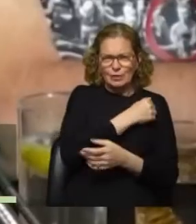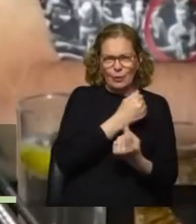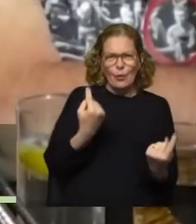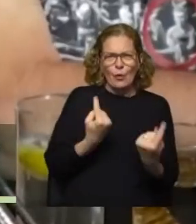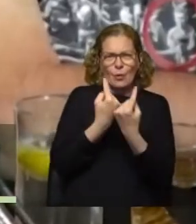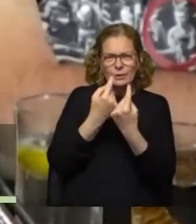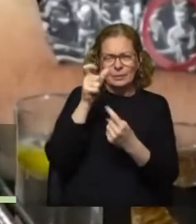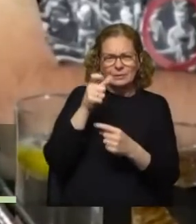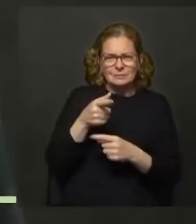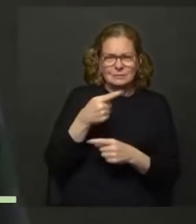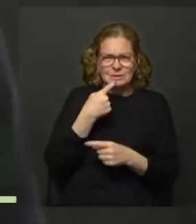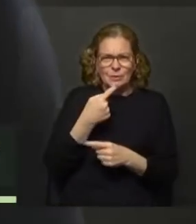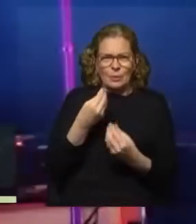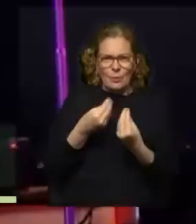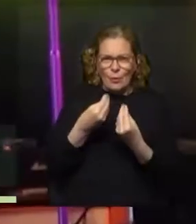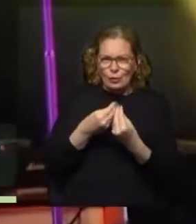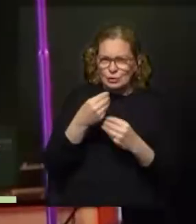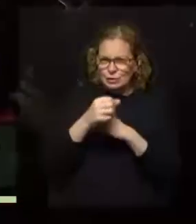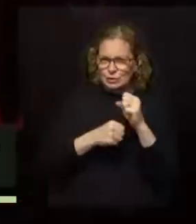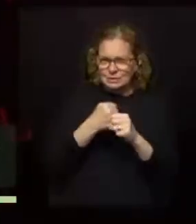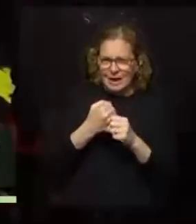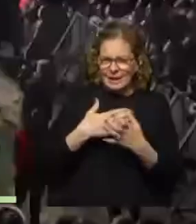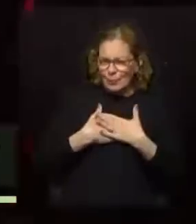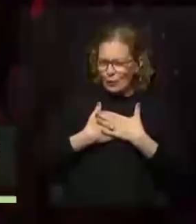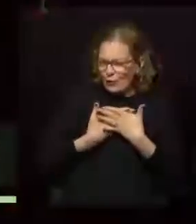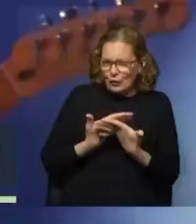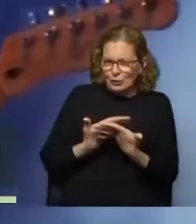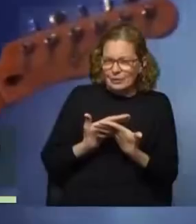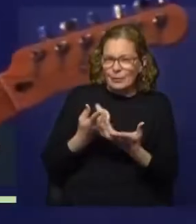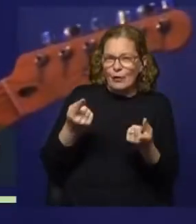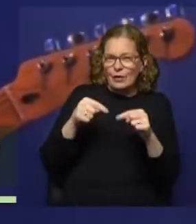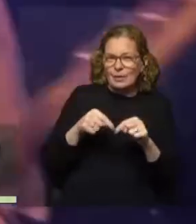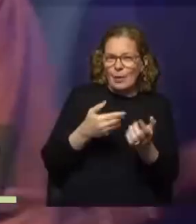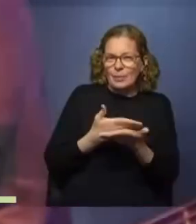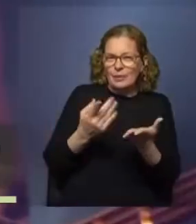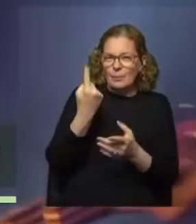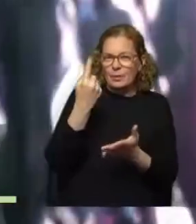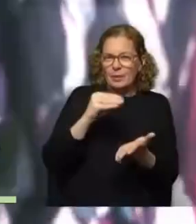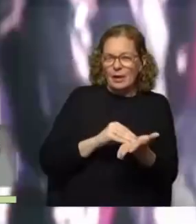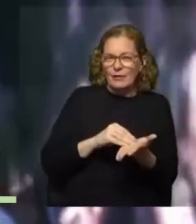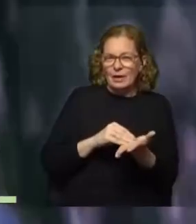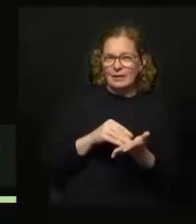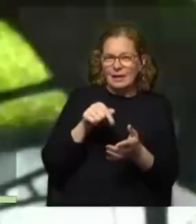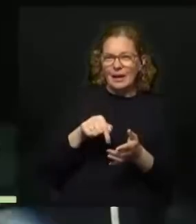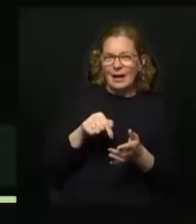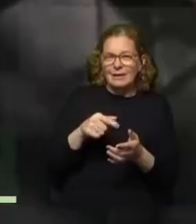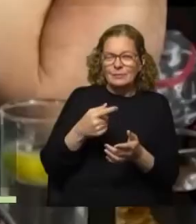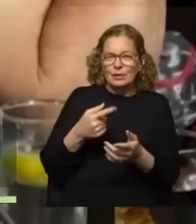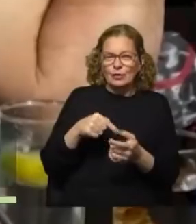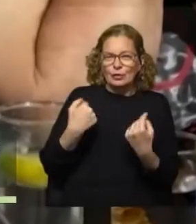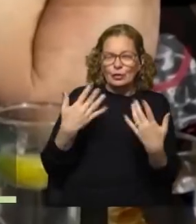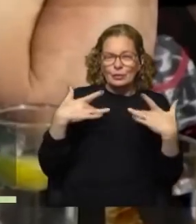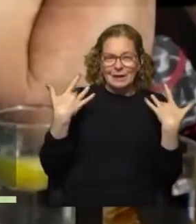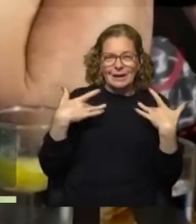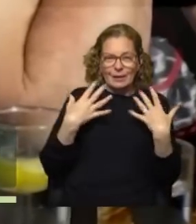de la gente entrañable de muchos años y muy afectuosa y hemos venido a presentar por primera vez los discos acá Así que para nosotros es